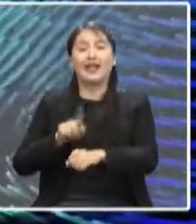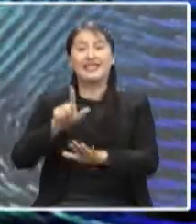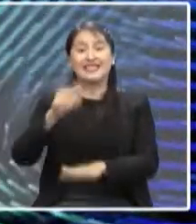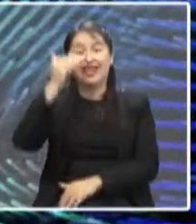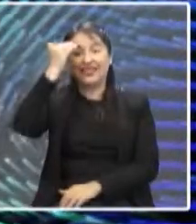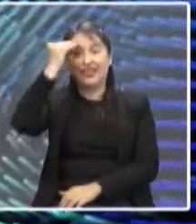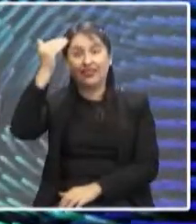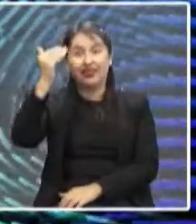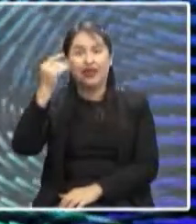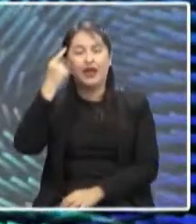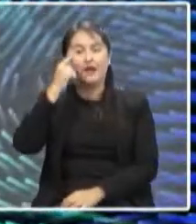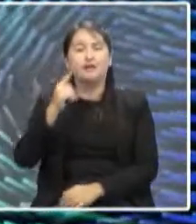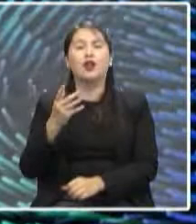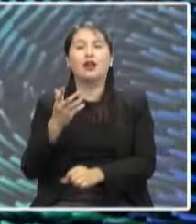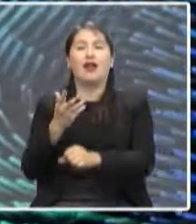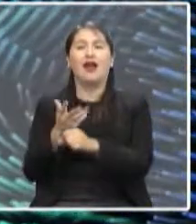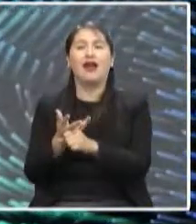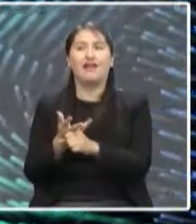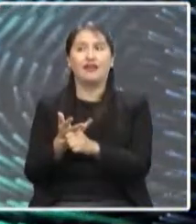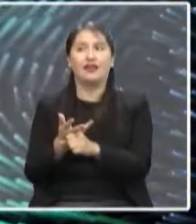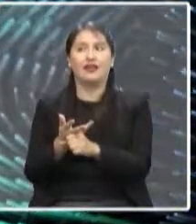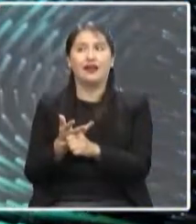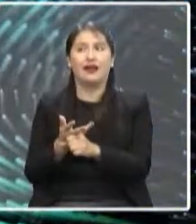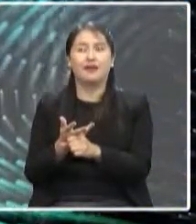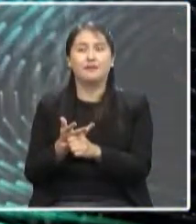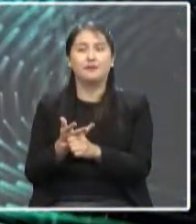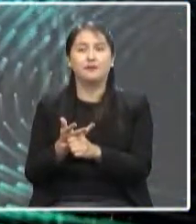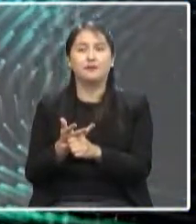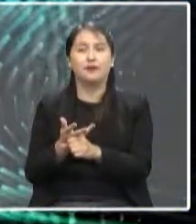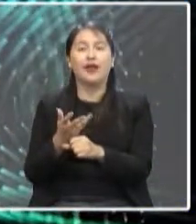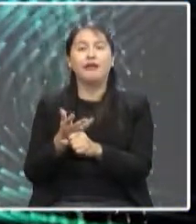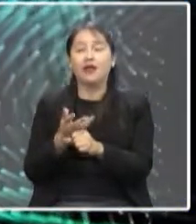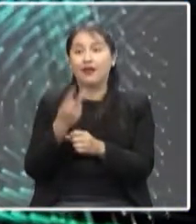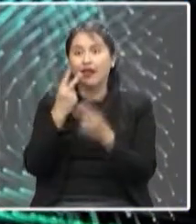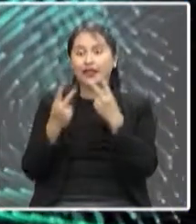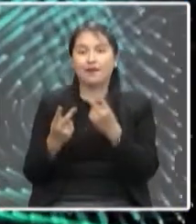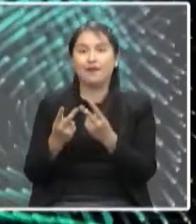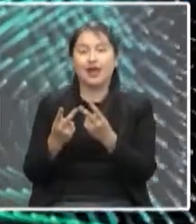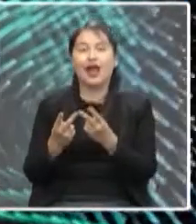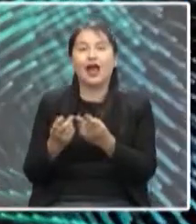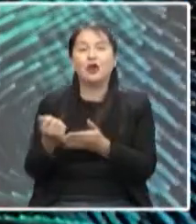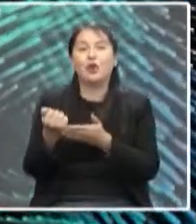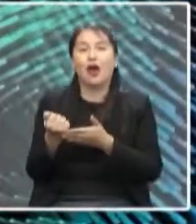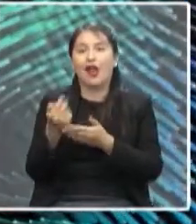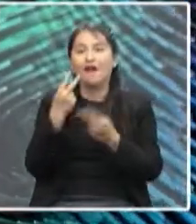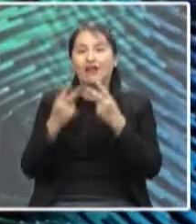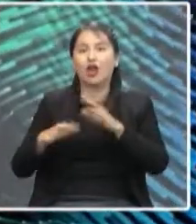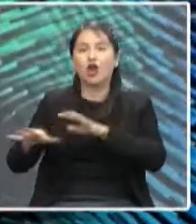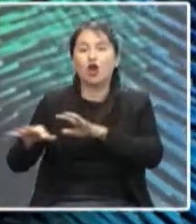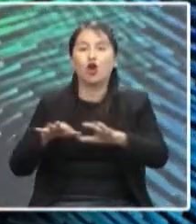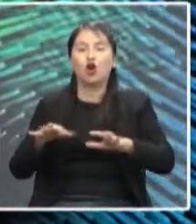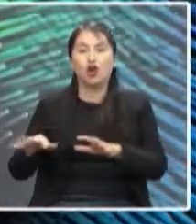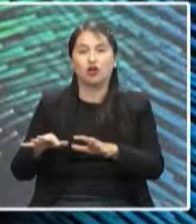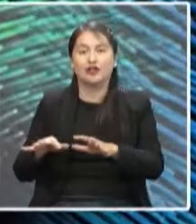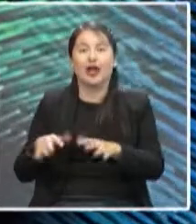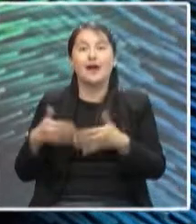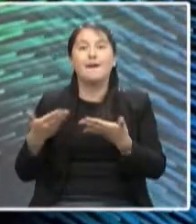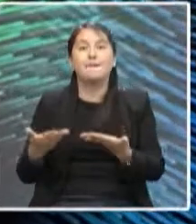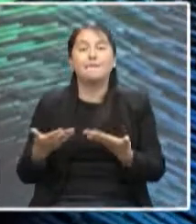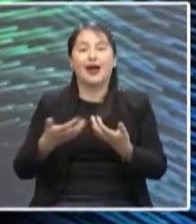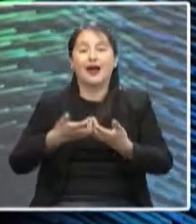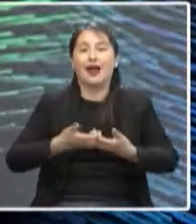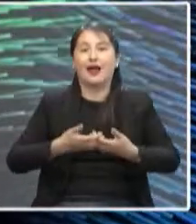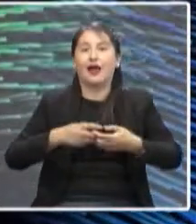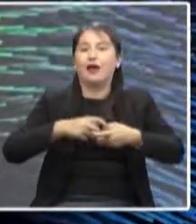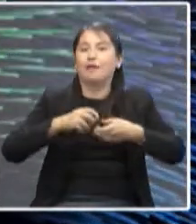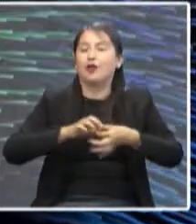que moviera bits de cosas físicas. ¿Para qué? Para desestancar los